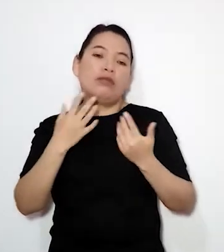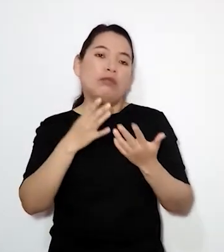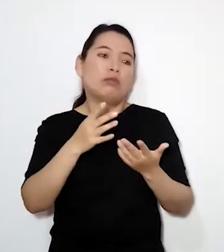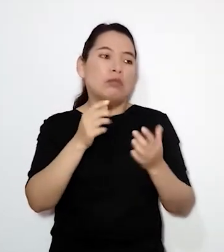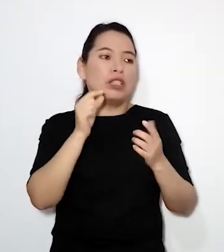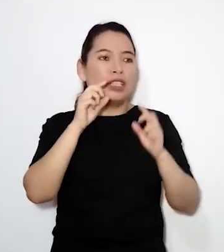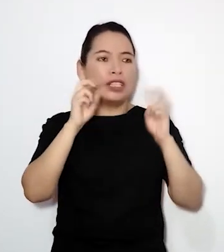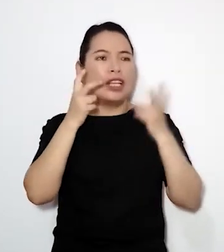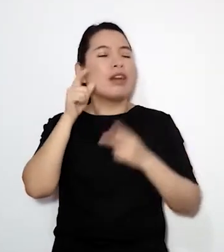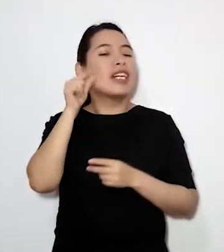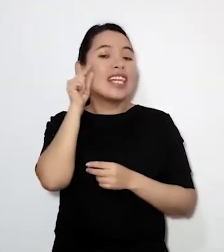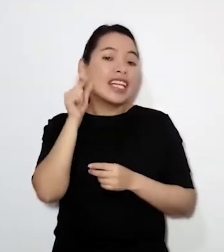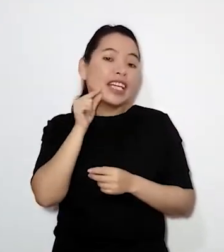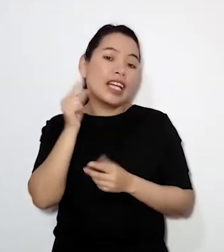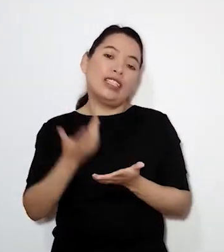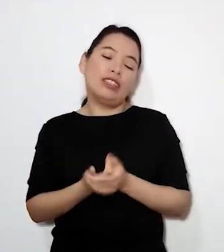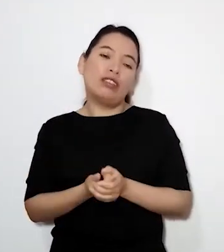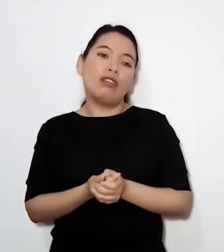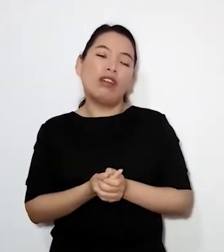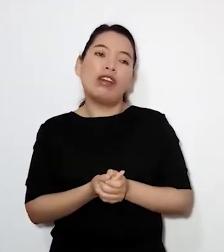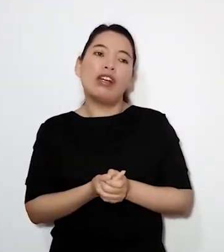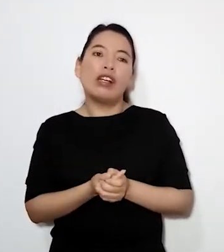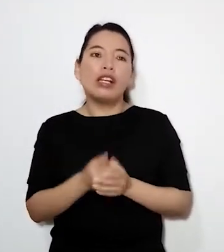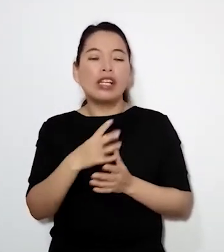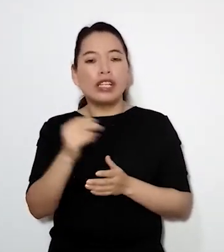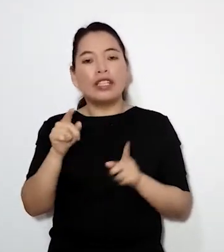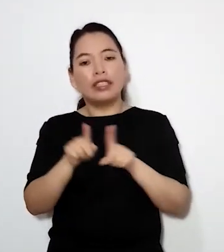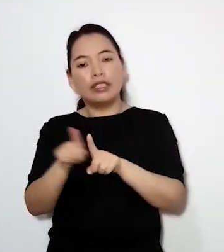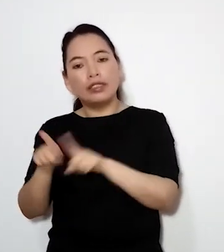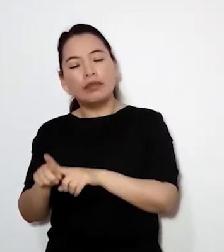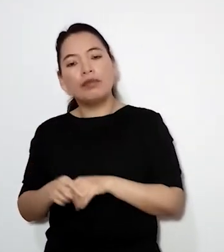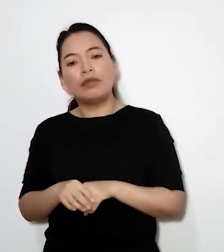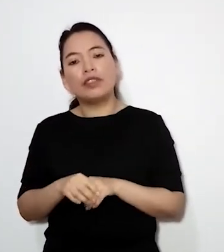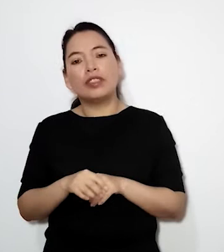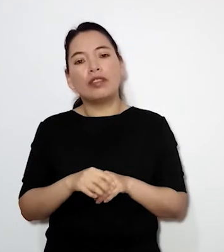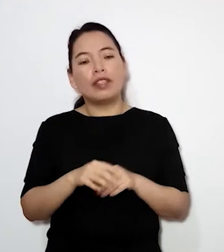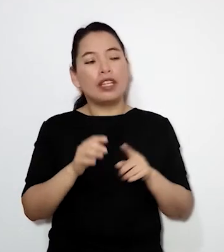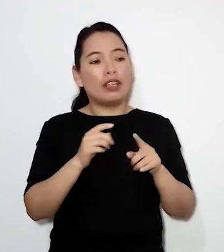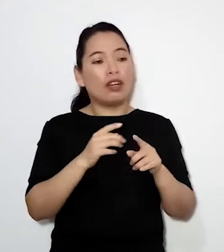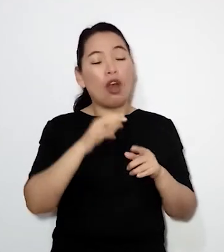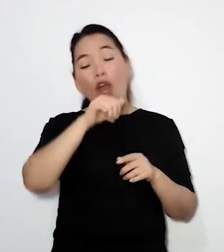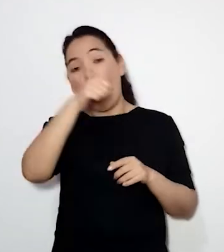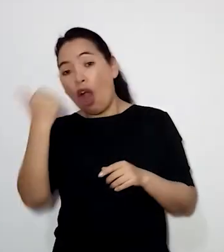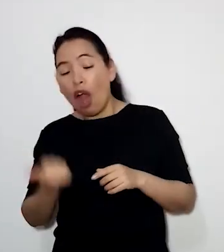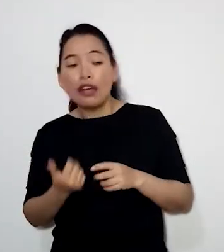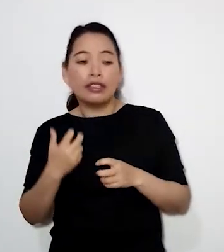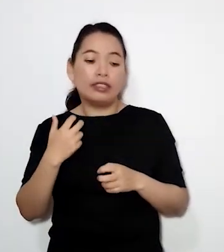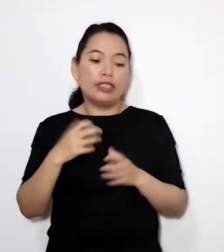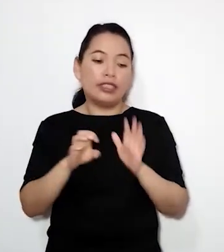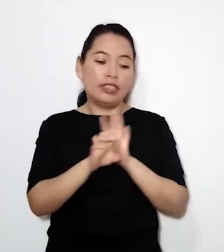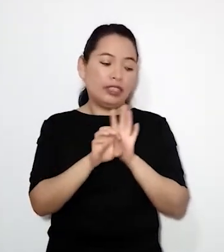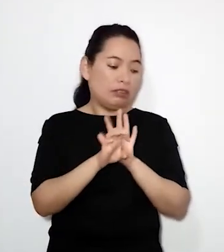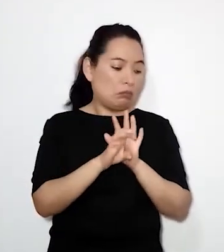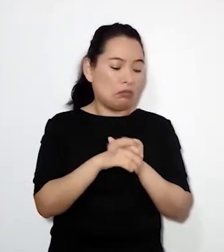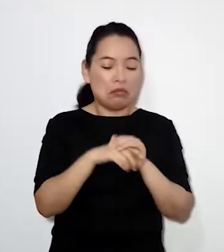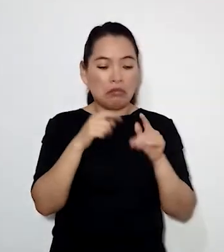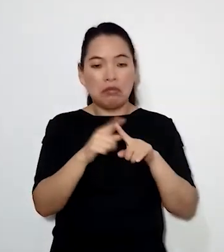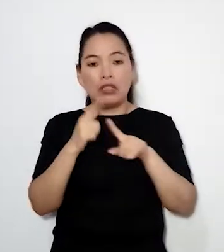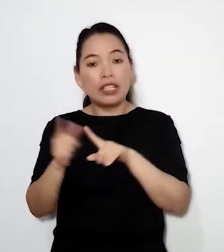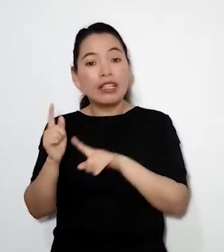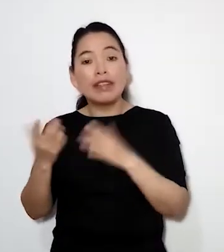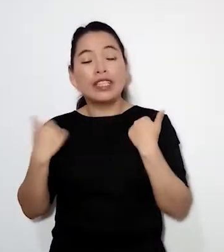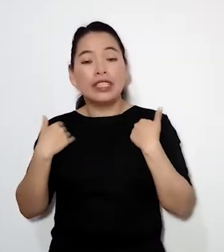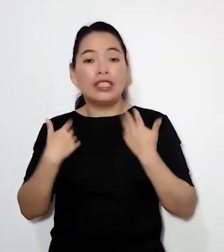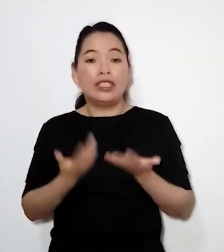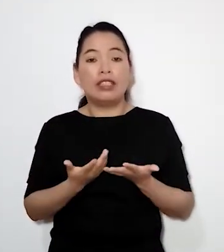y el impacto diferenciado en razón de otras interseccionalidades que existen. Y también tiene la responsabilidad de crear sistemas